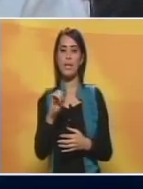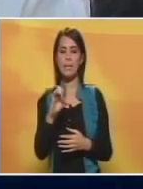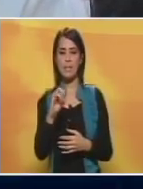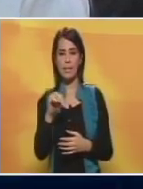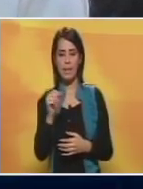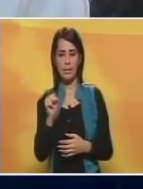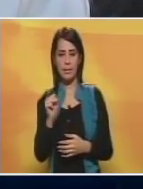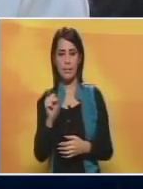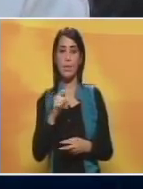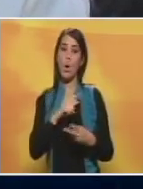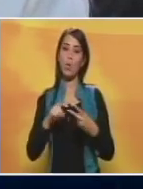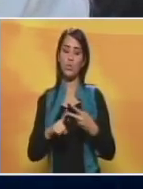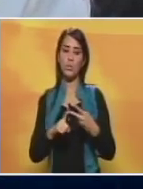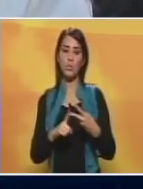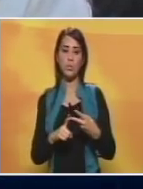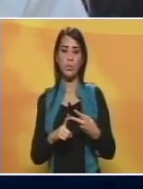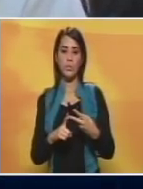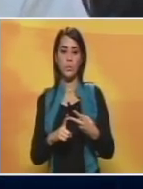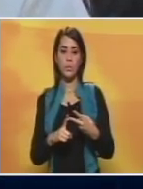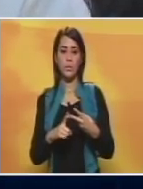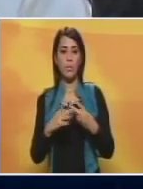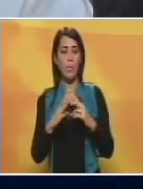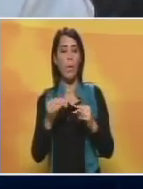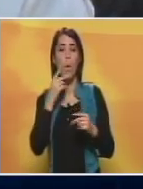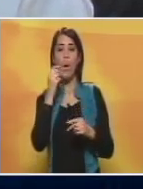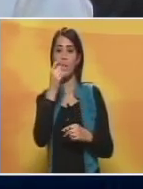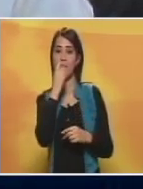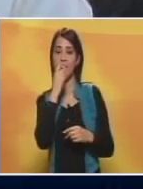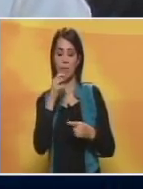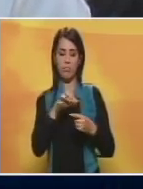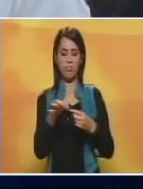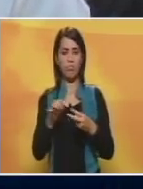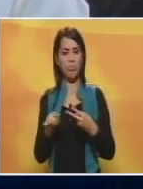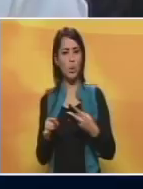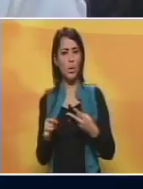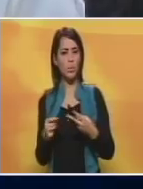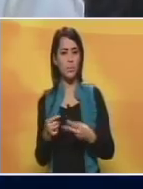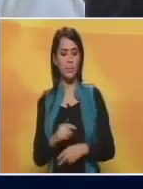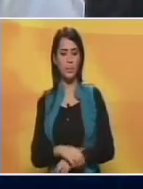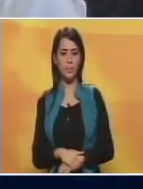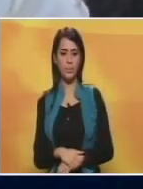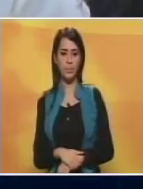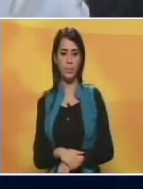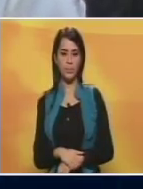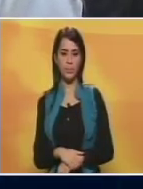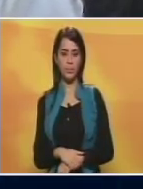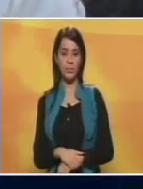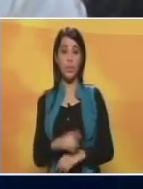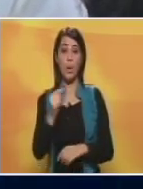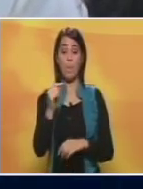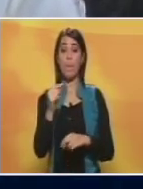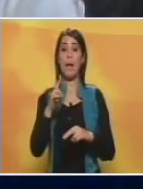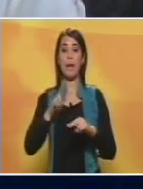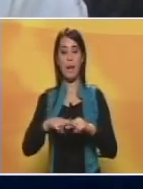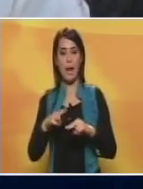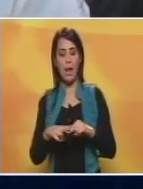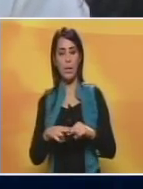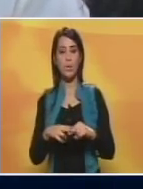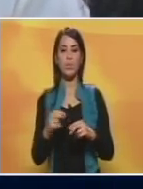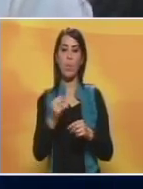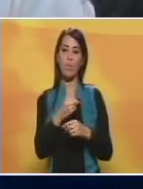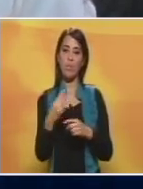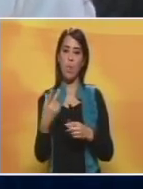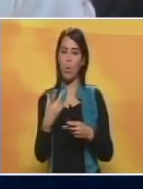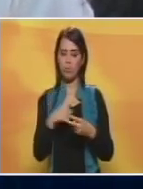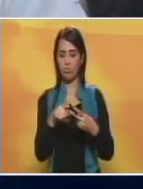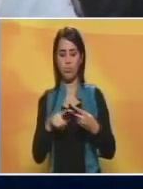origen vegetal, que vendría siendo todo lo que son las legumbres, como granos, caraotas,